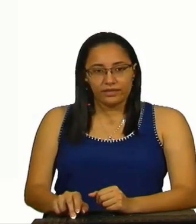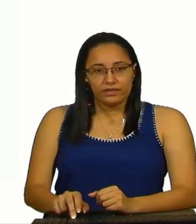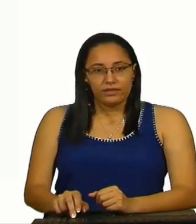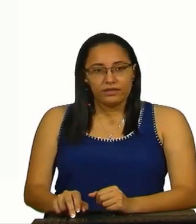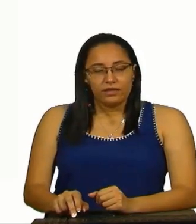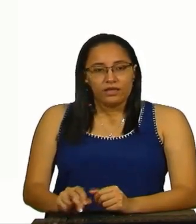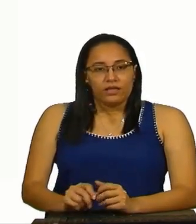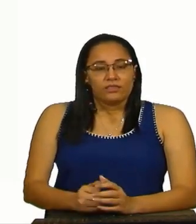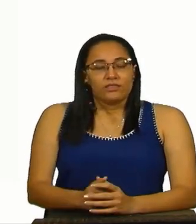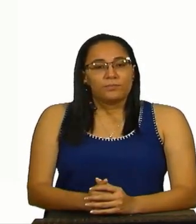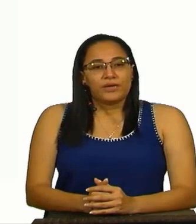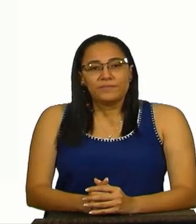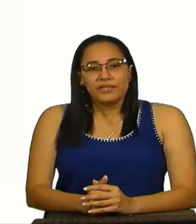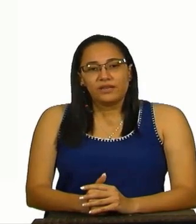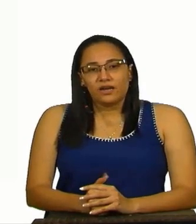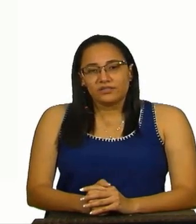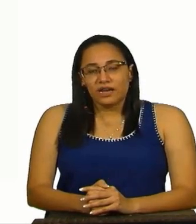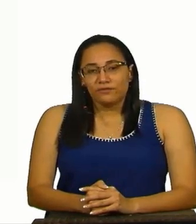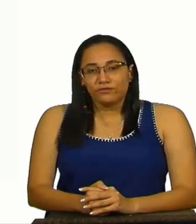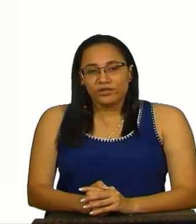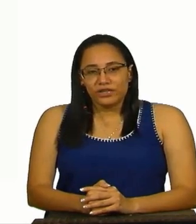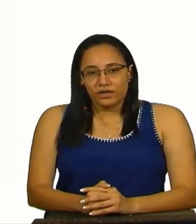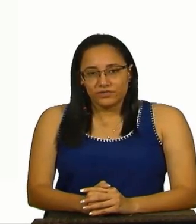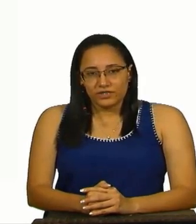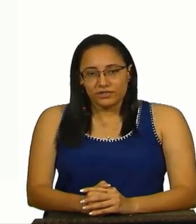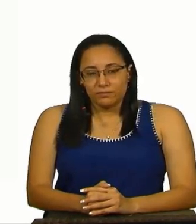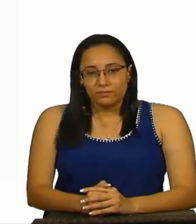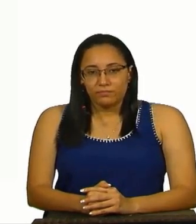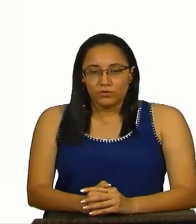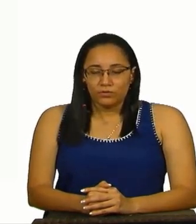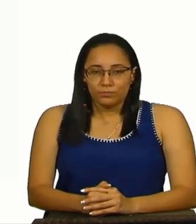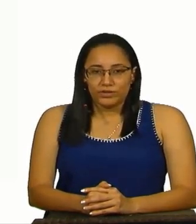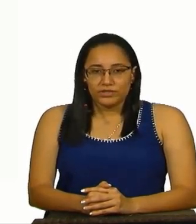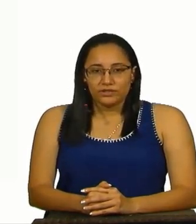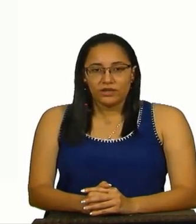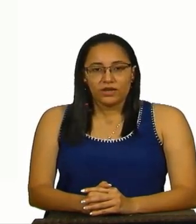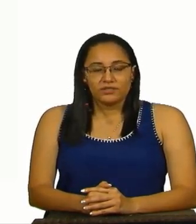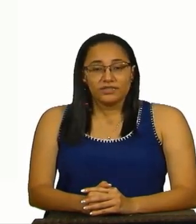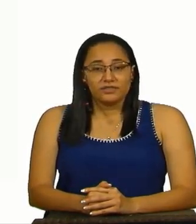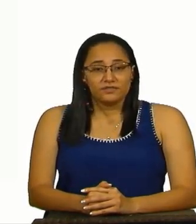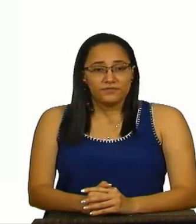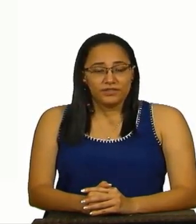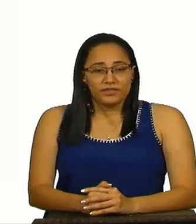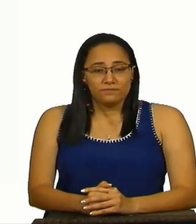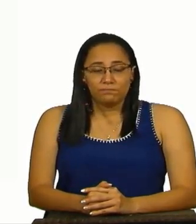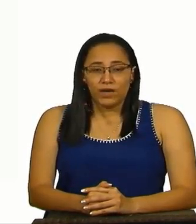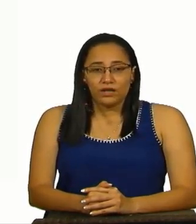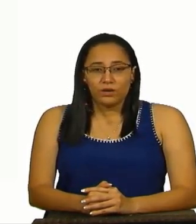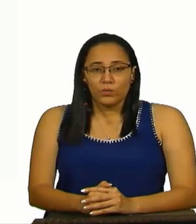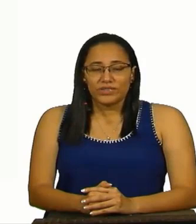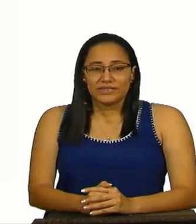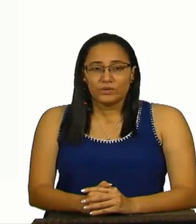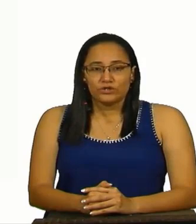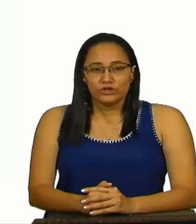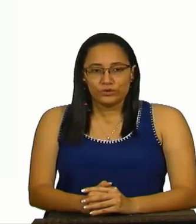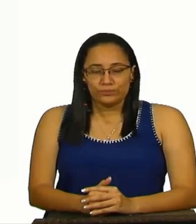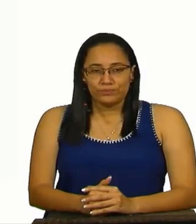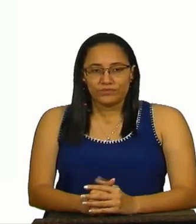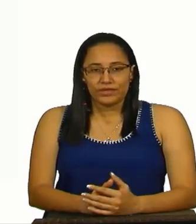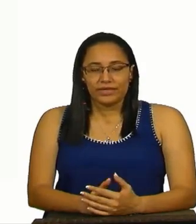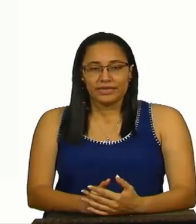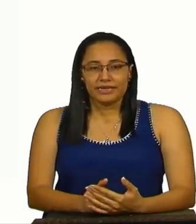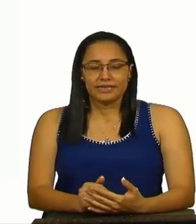Excelente. The verb that goes after the object or person goes in the infinitive but without